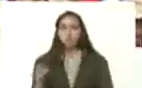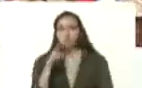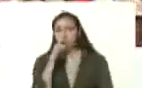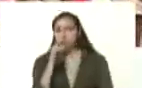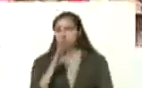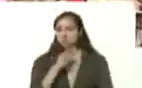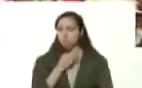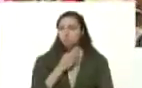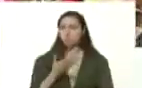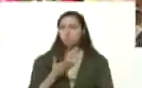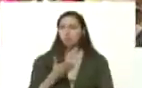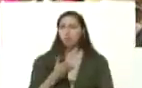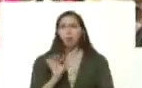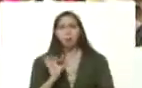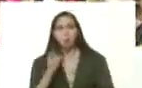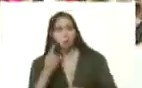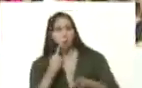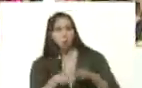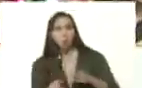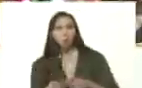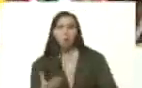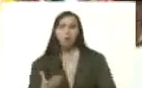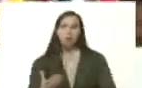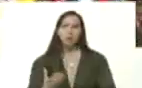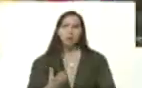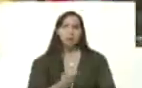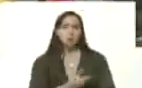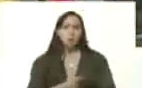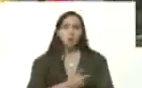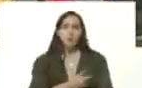Cojedes porque esa no me gusta. Y la eligió el pueblo.